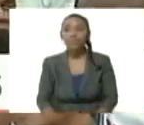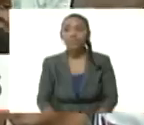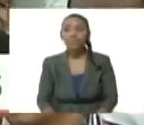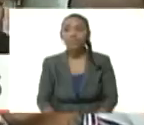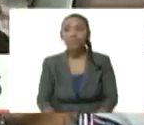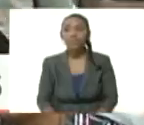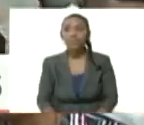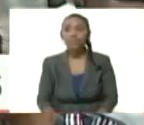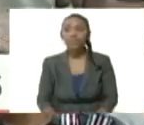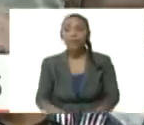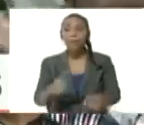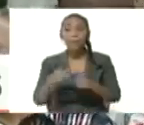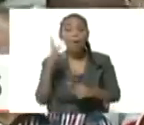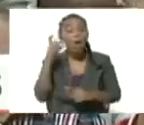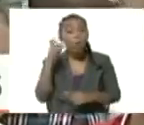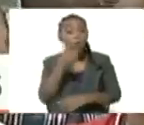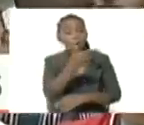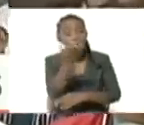Pero escuchen bien,